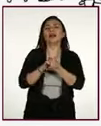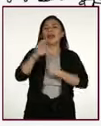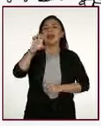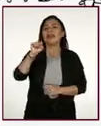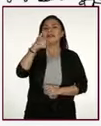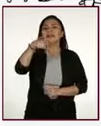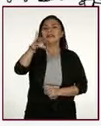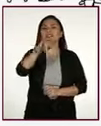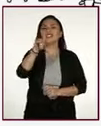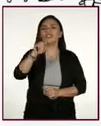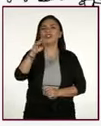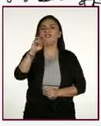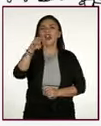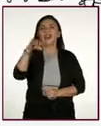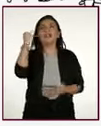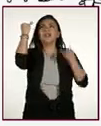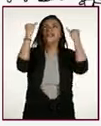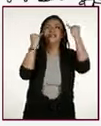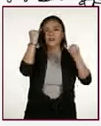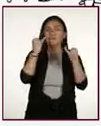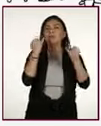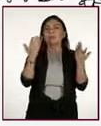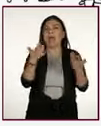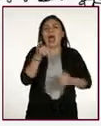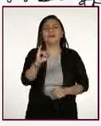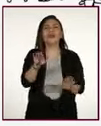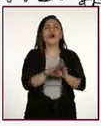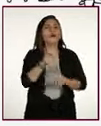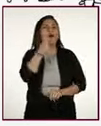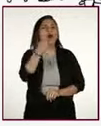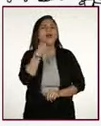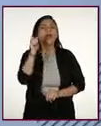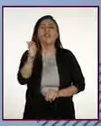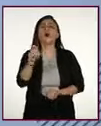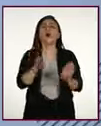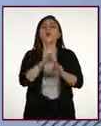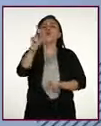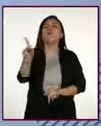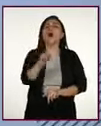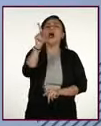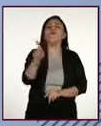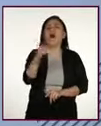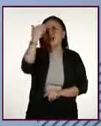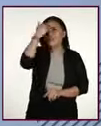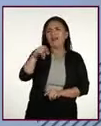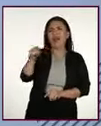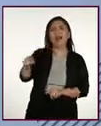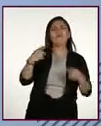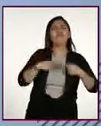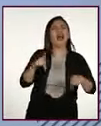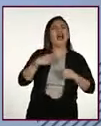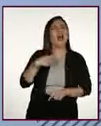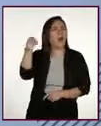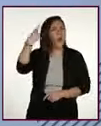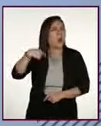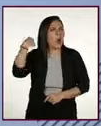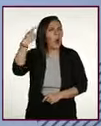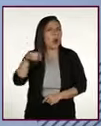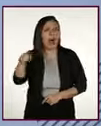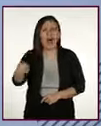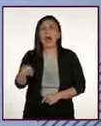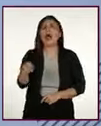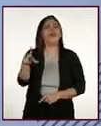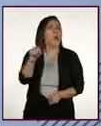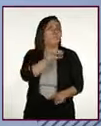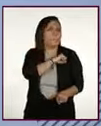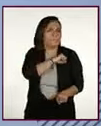es como malamente dicho, pero coloquialmente dicho, el loquito del pueblo. Sí, donde todo el mundo sabe que no le va a hacer nada, que no es violento, que lo